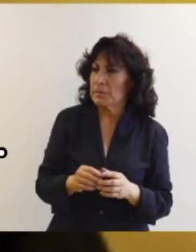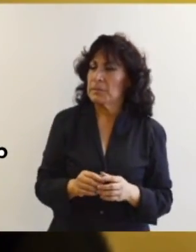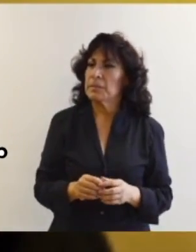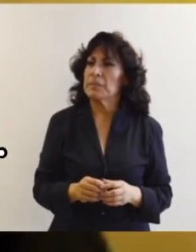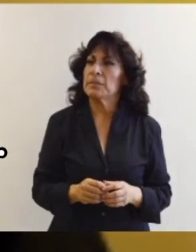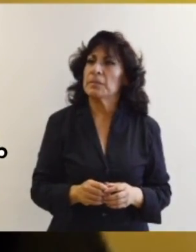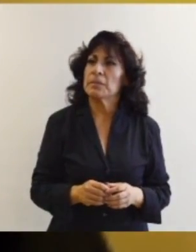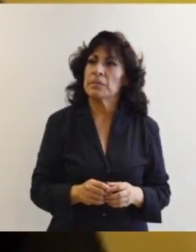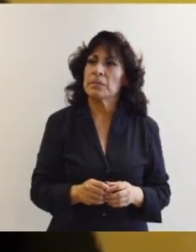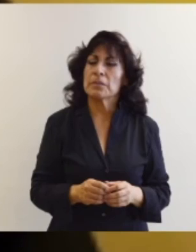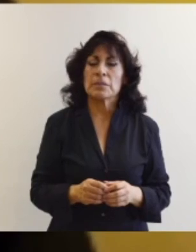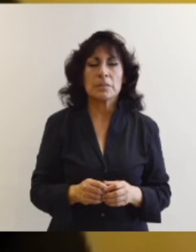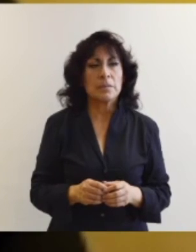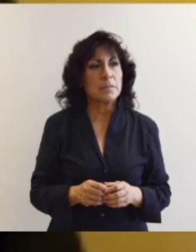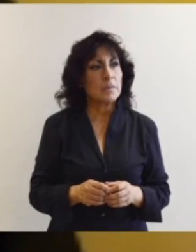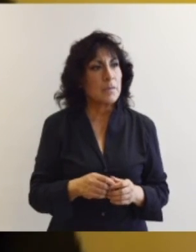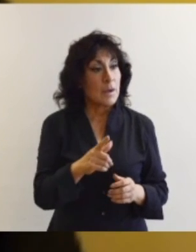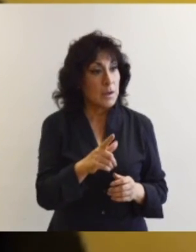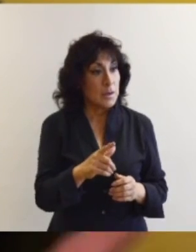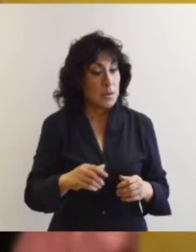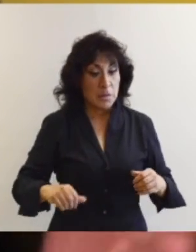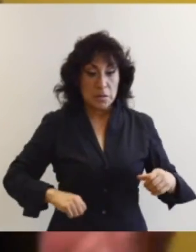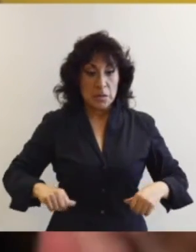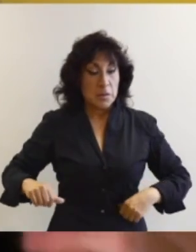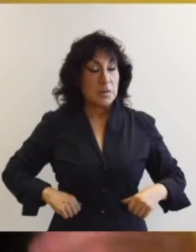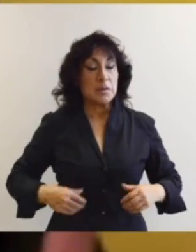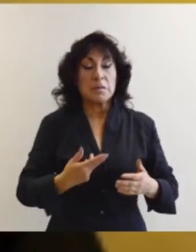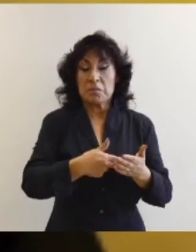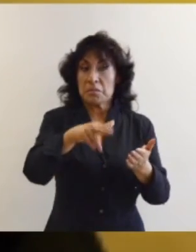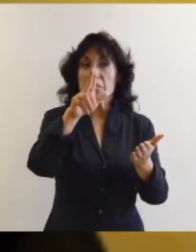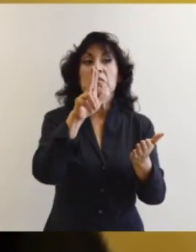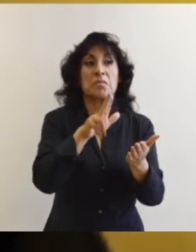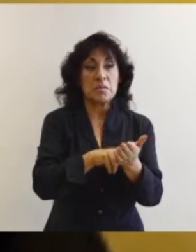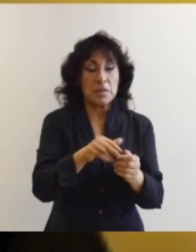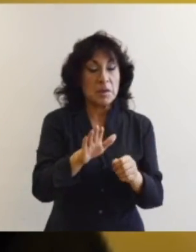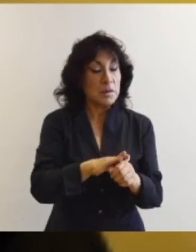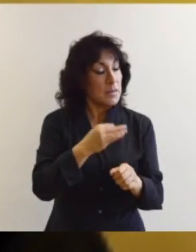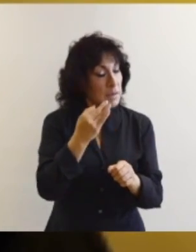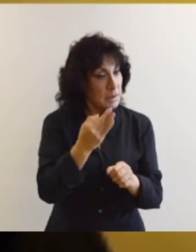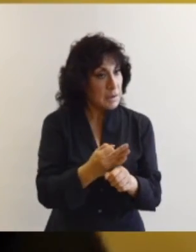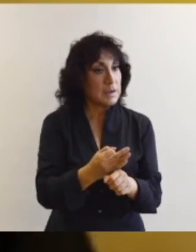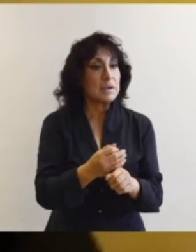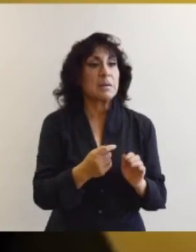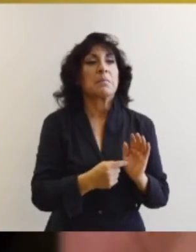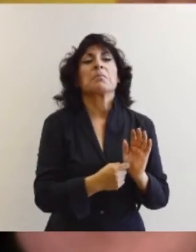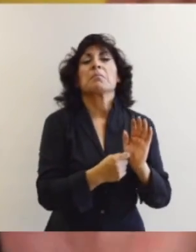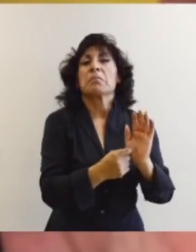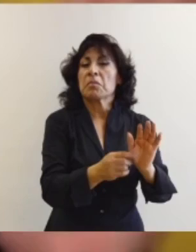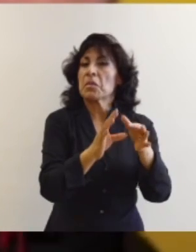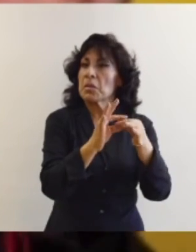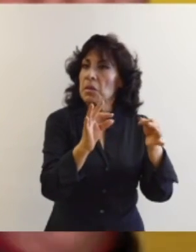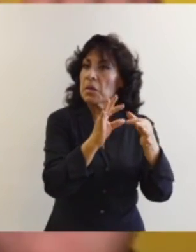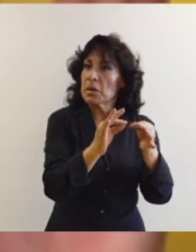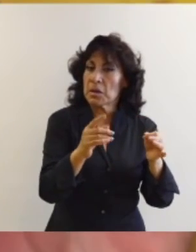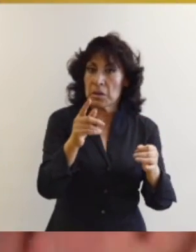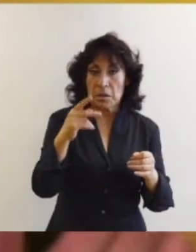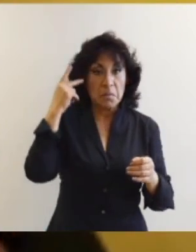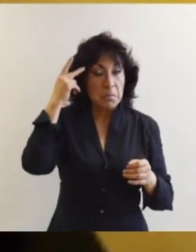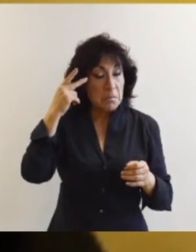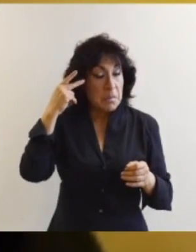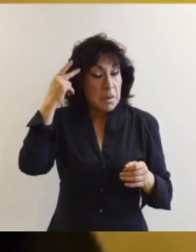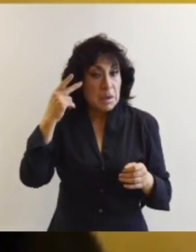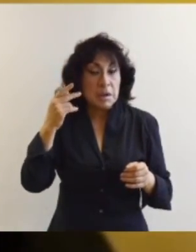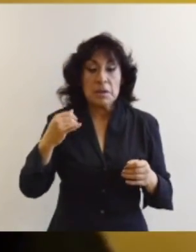para describirlo. Un príncipe joven que se rebela contra la cobardía de los conformistas, de los que aceptan